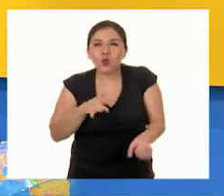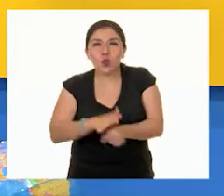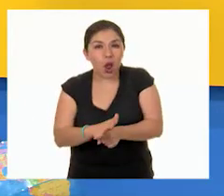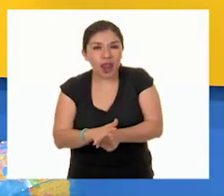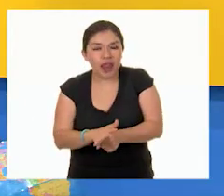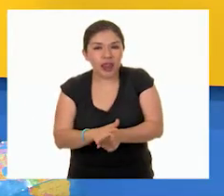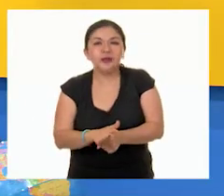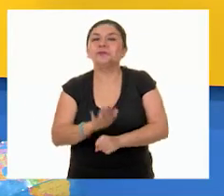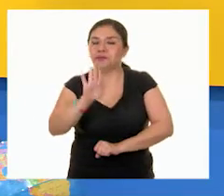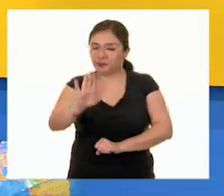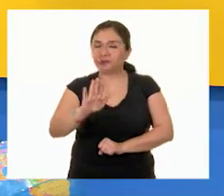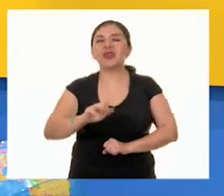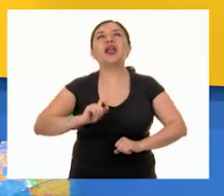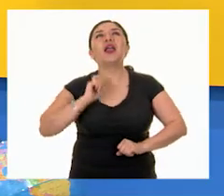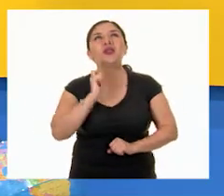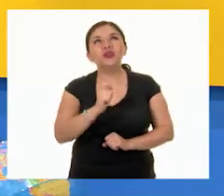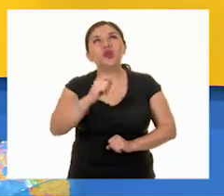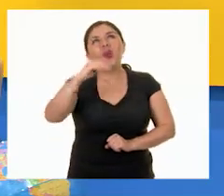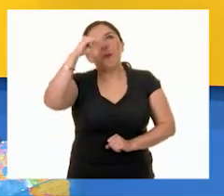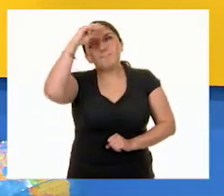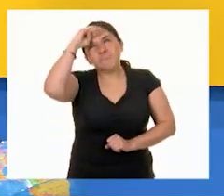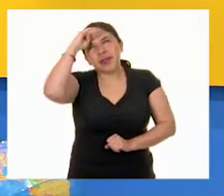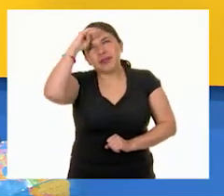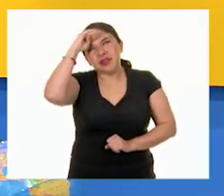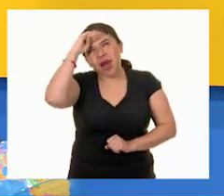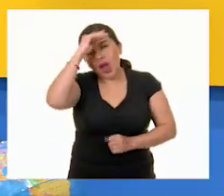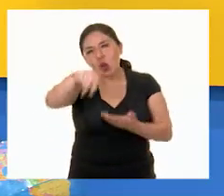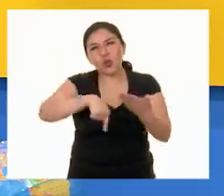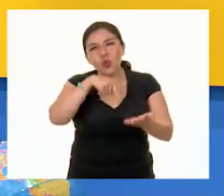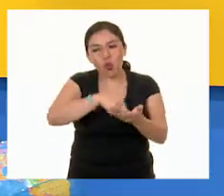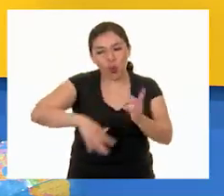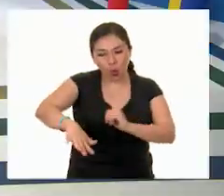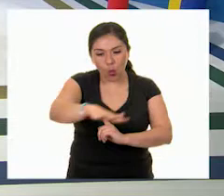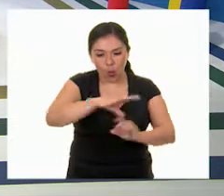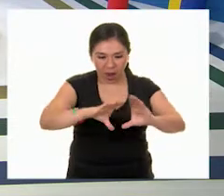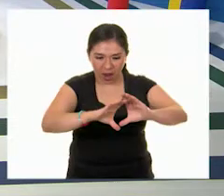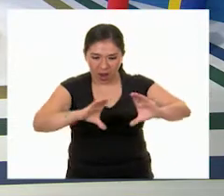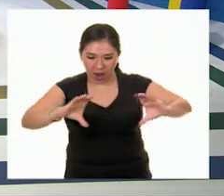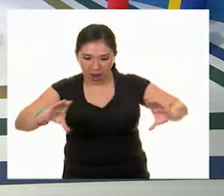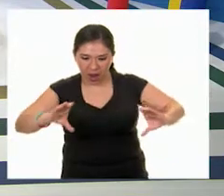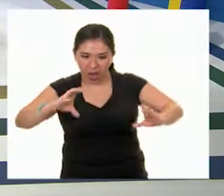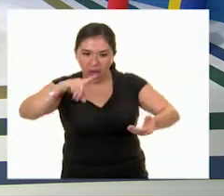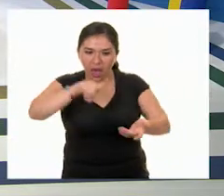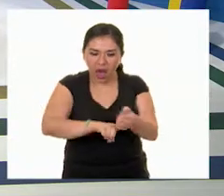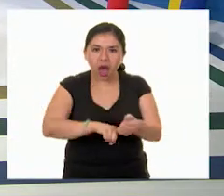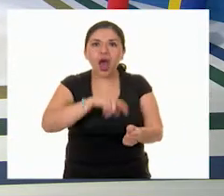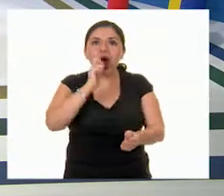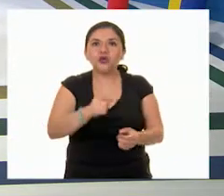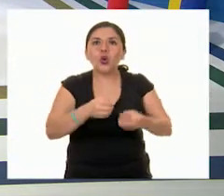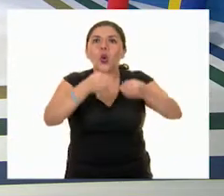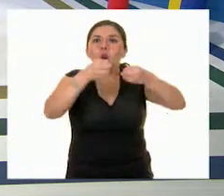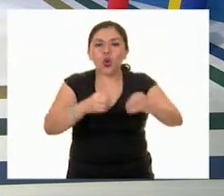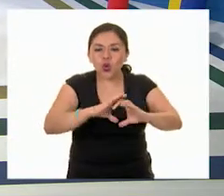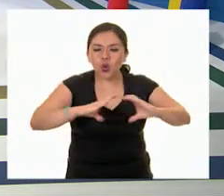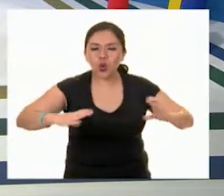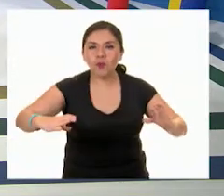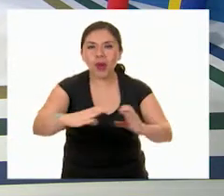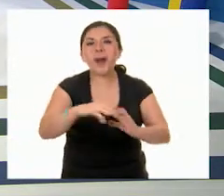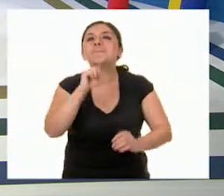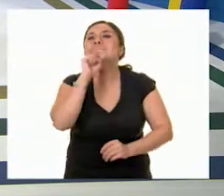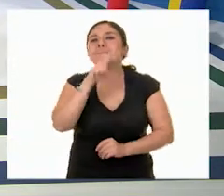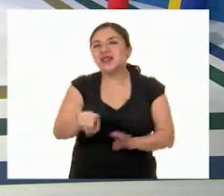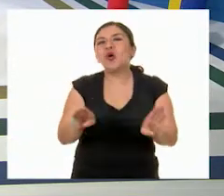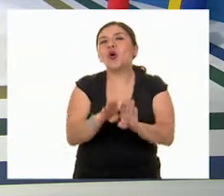Es decir, ¿cuál es el espacio que ocupa? Ah, pues el de los 9